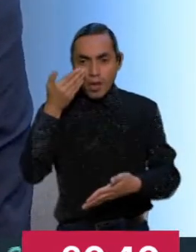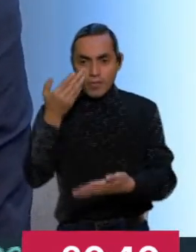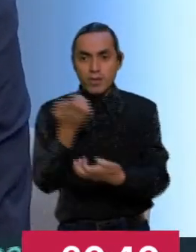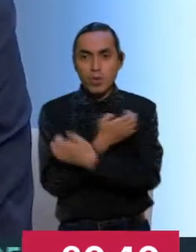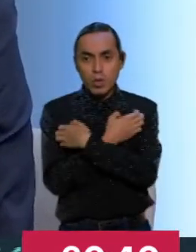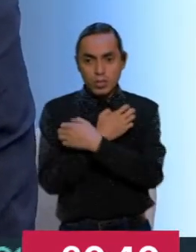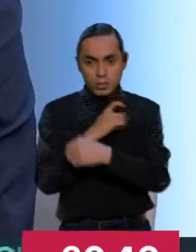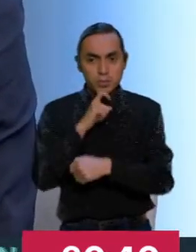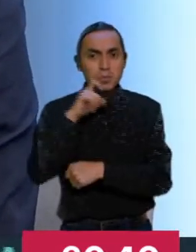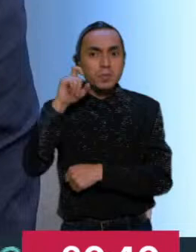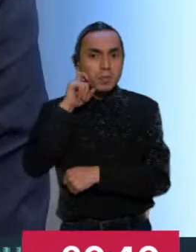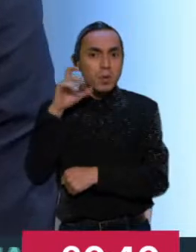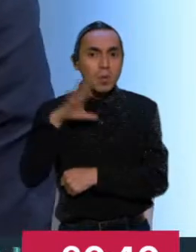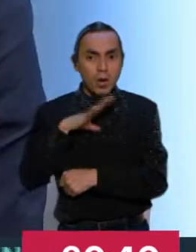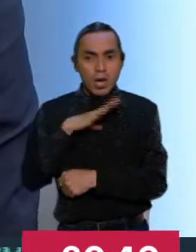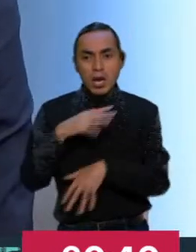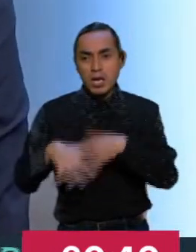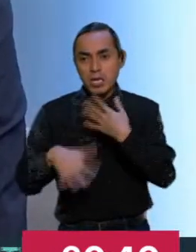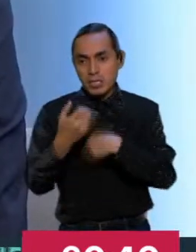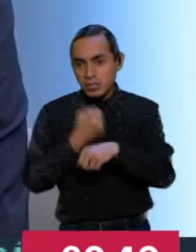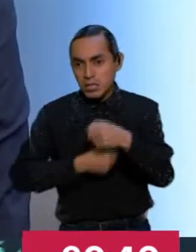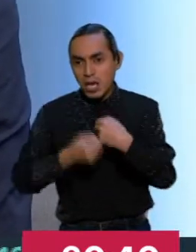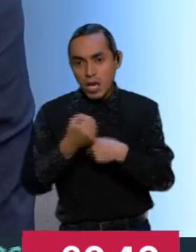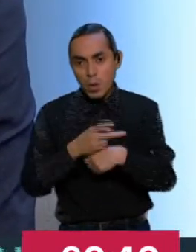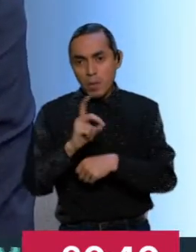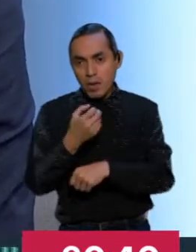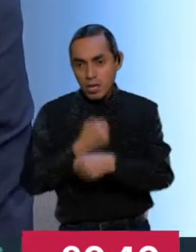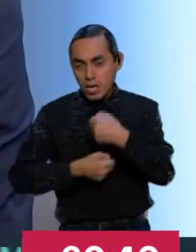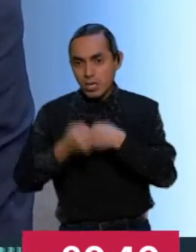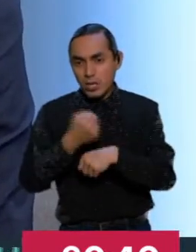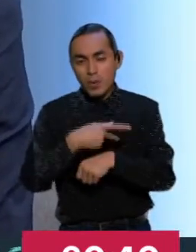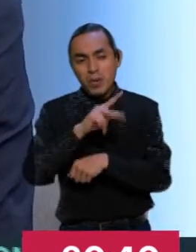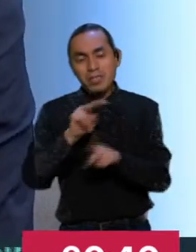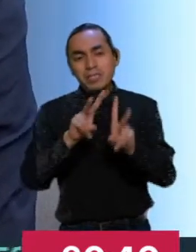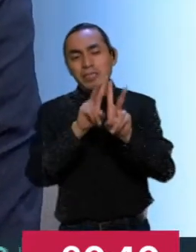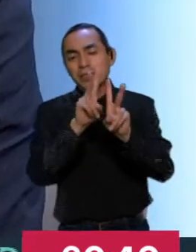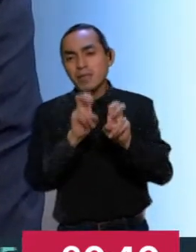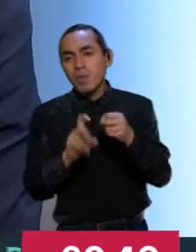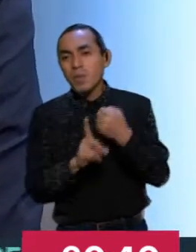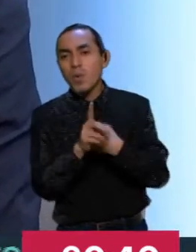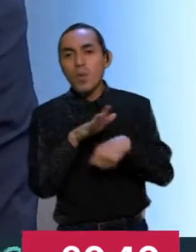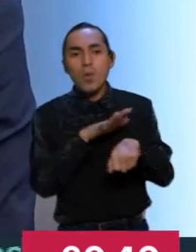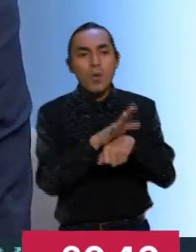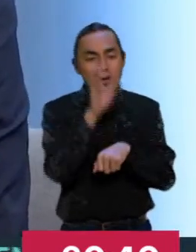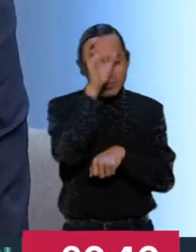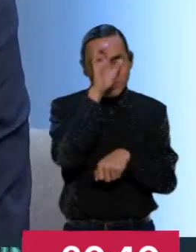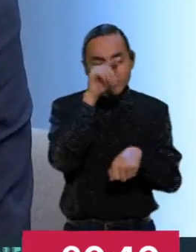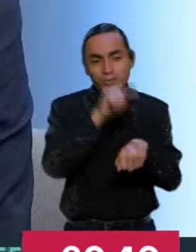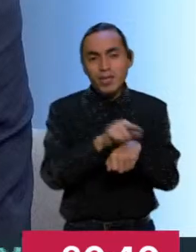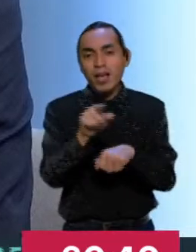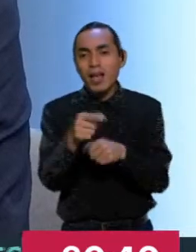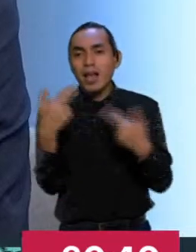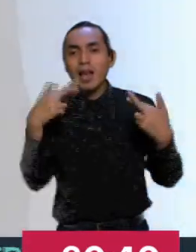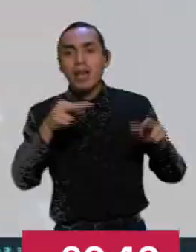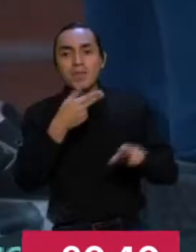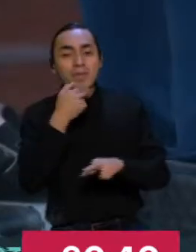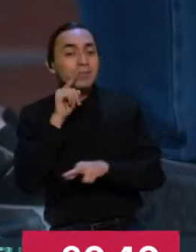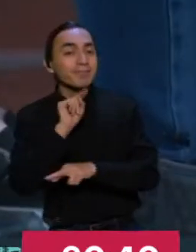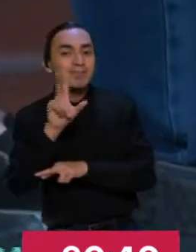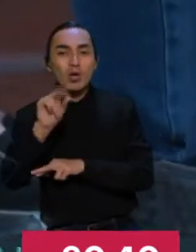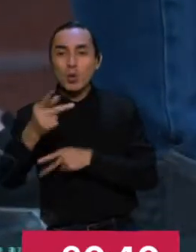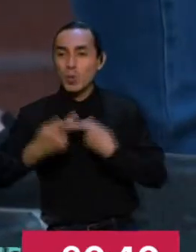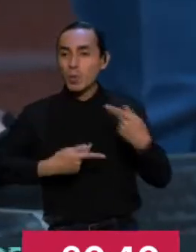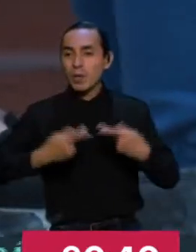15, 20 años. El tema sigue siendo de carácter cultural y estructural. Las y los maestros no están preparados para abordar el tema. Y